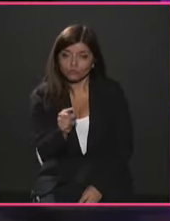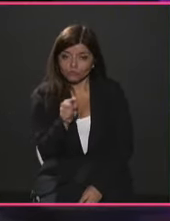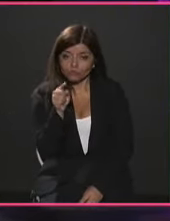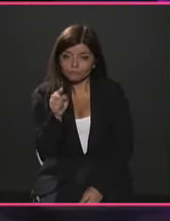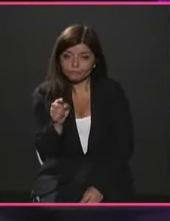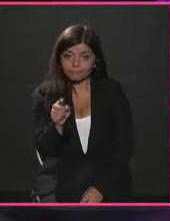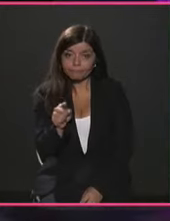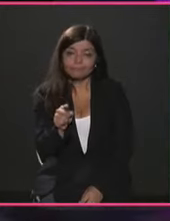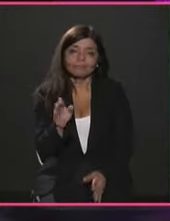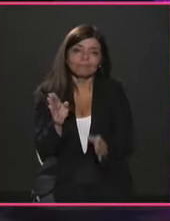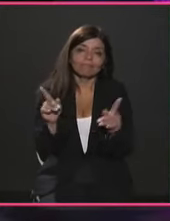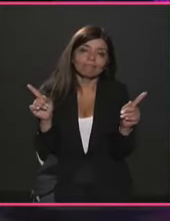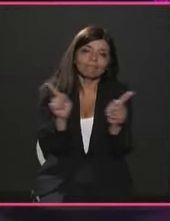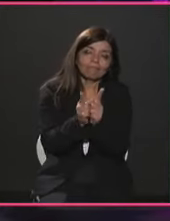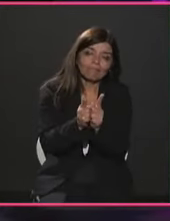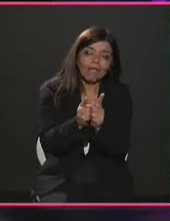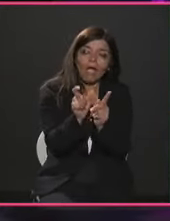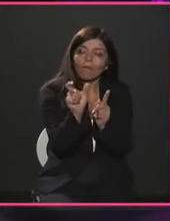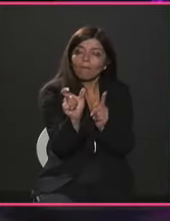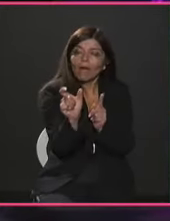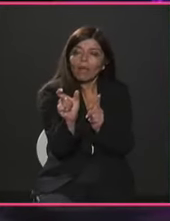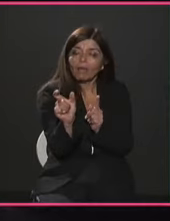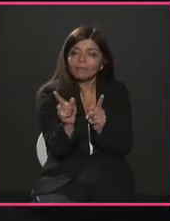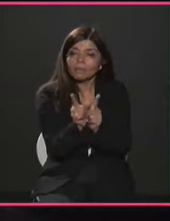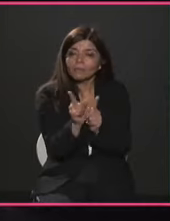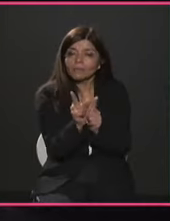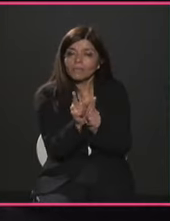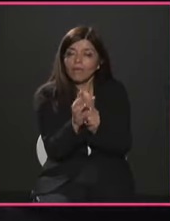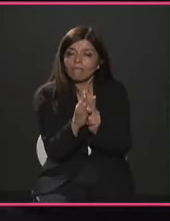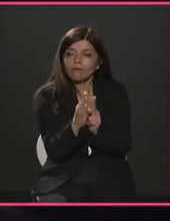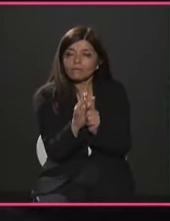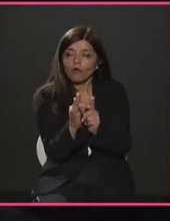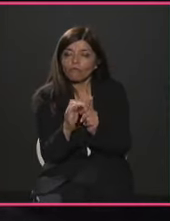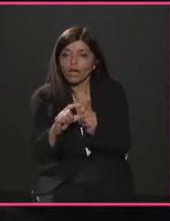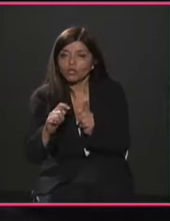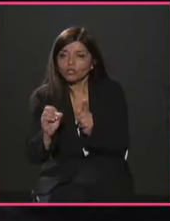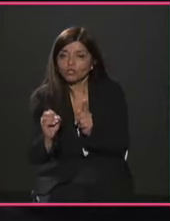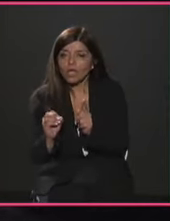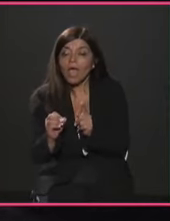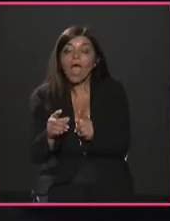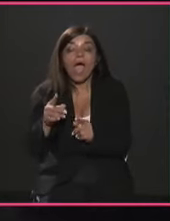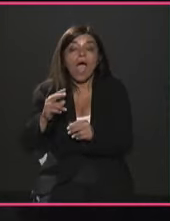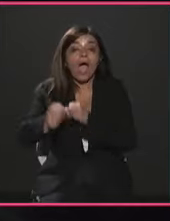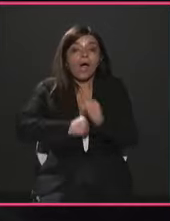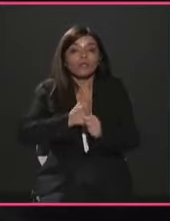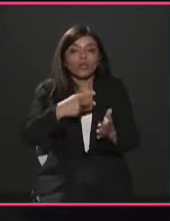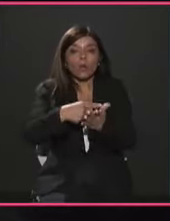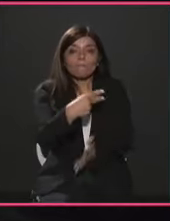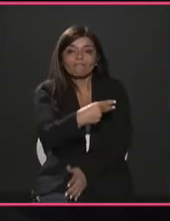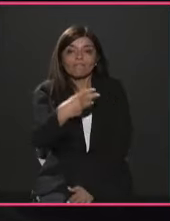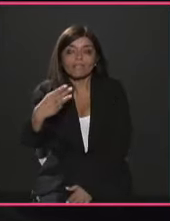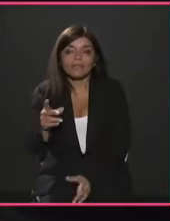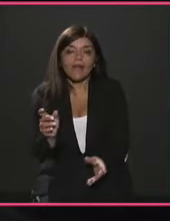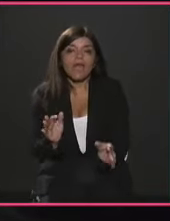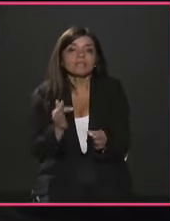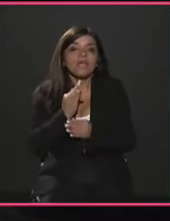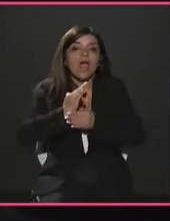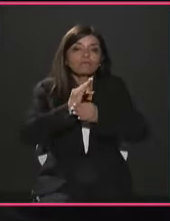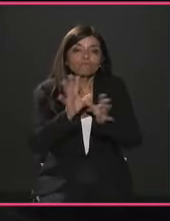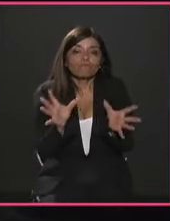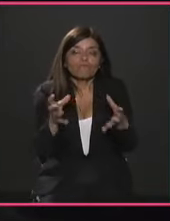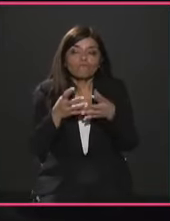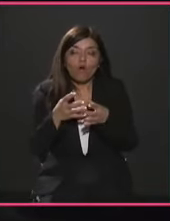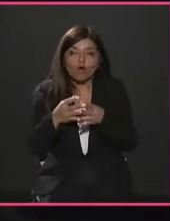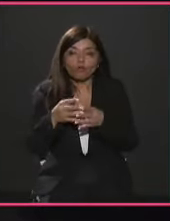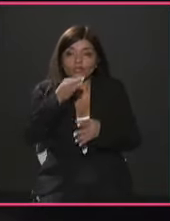acortar la palabra el año 2023 el foro económico global dijo que esta terapia con bacteriófagos